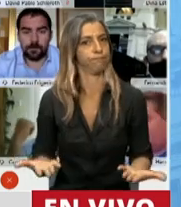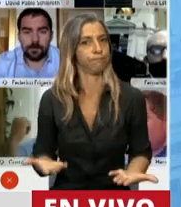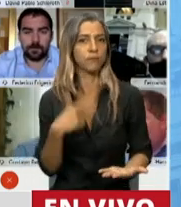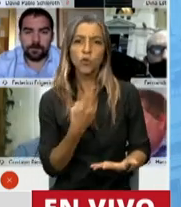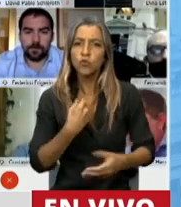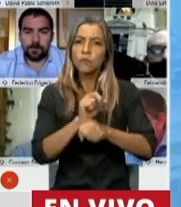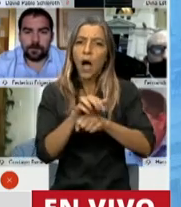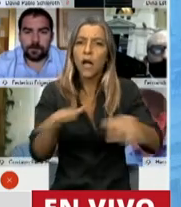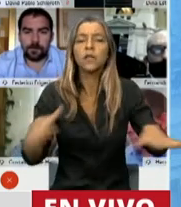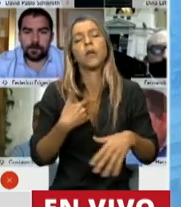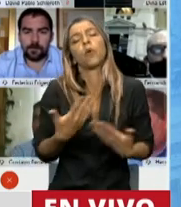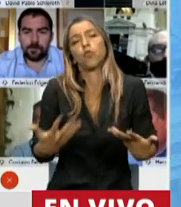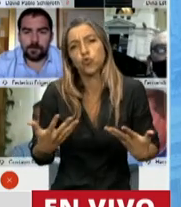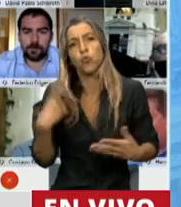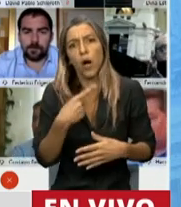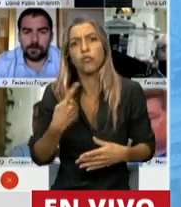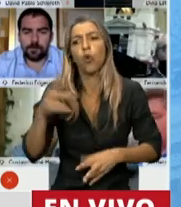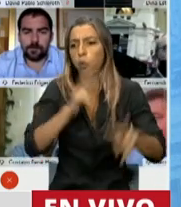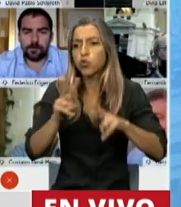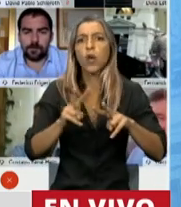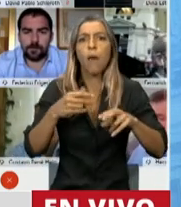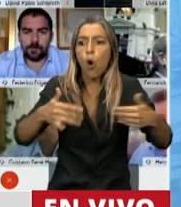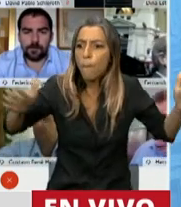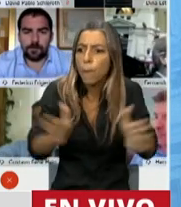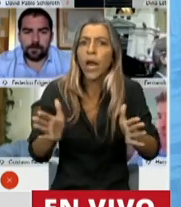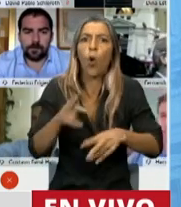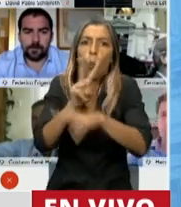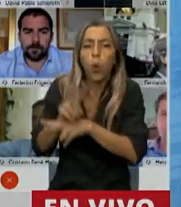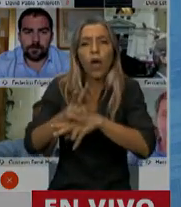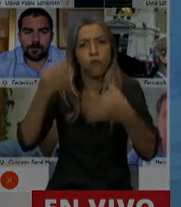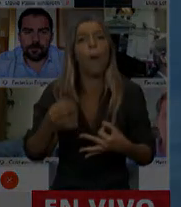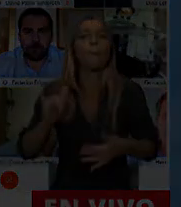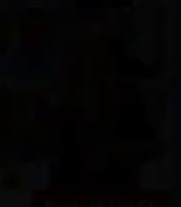hagámoslo con la Constitución en la mano. Muchas gracias. Gracias, diputada Jury.